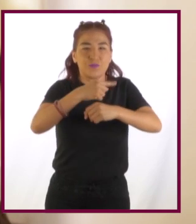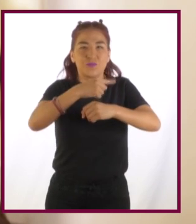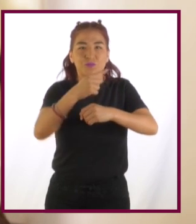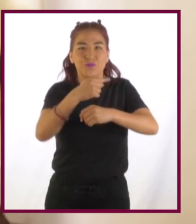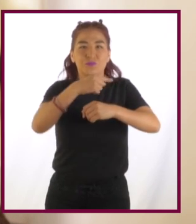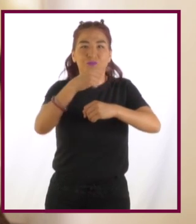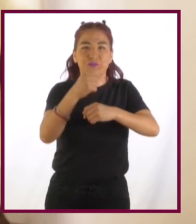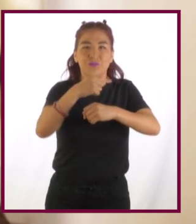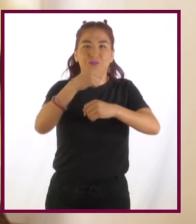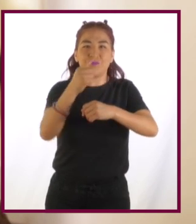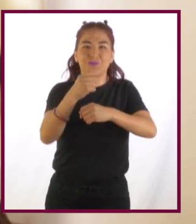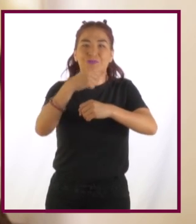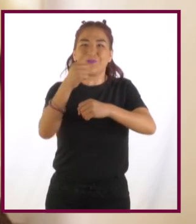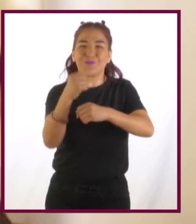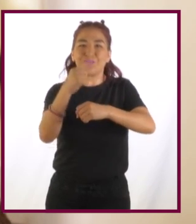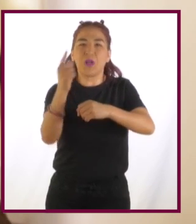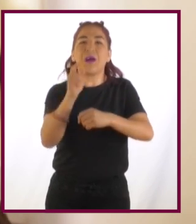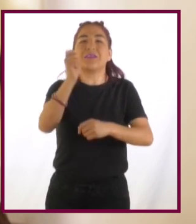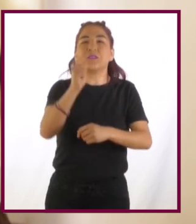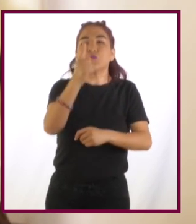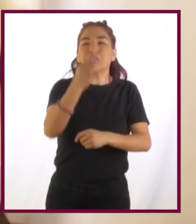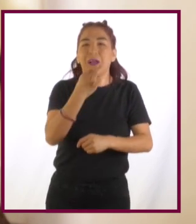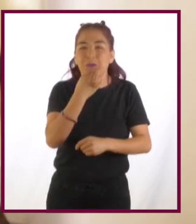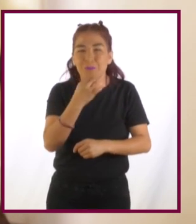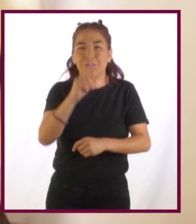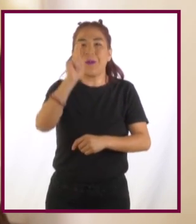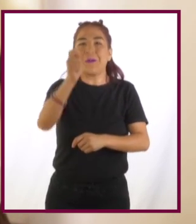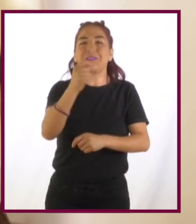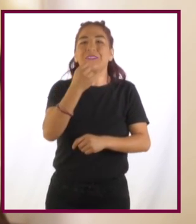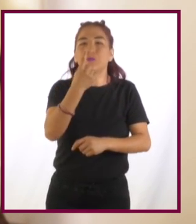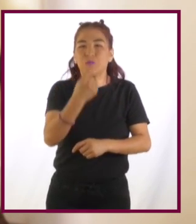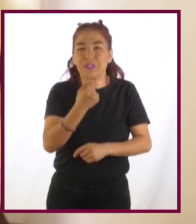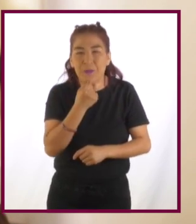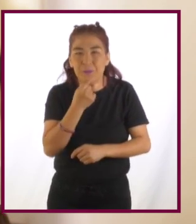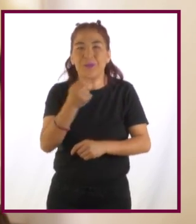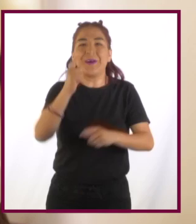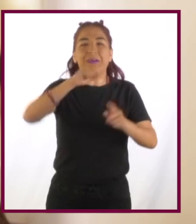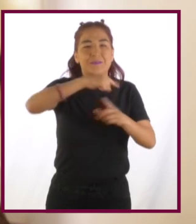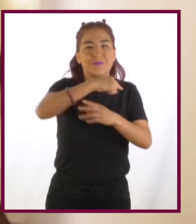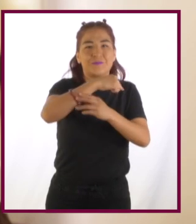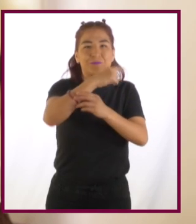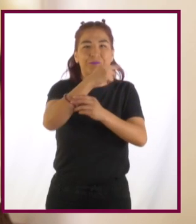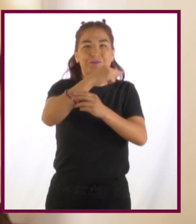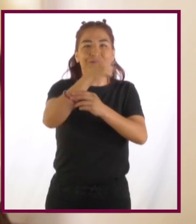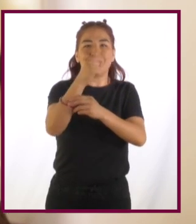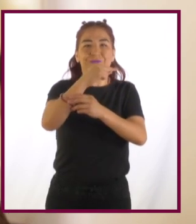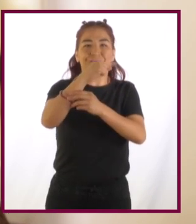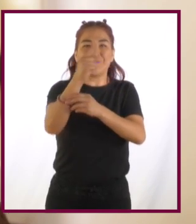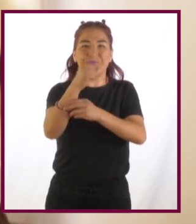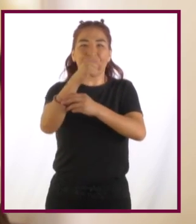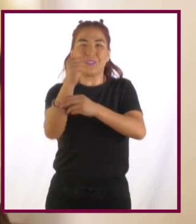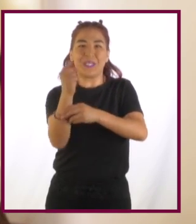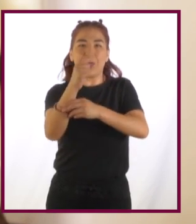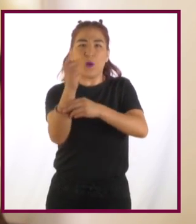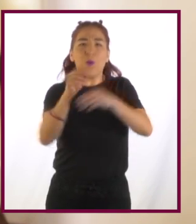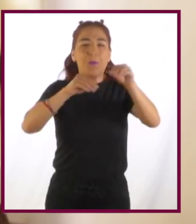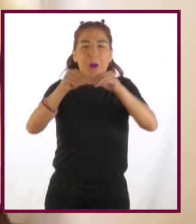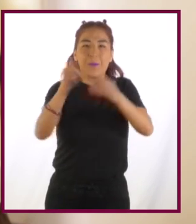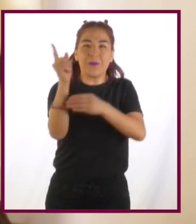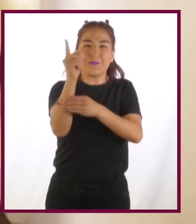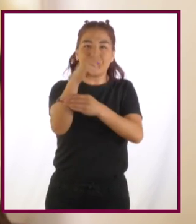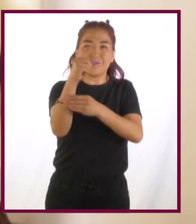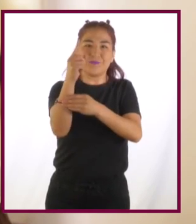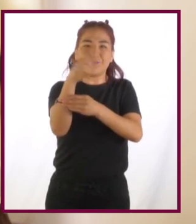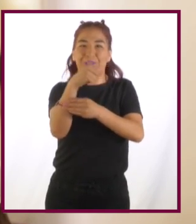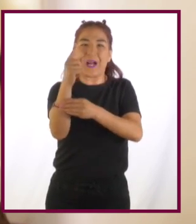dé exactamente una vibración por segundo. O las que gustes, dependiendo cómo tengas el reloj, ¿no? Entonces,